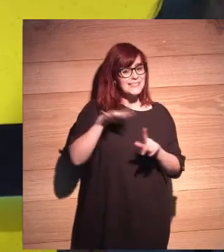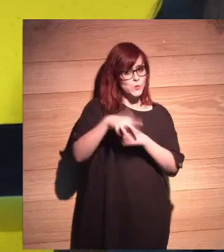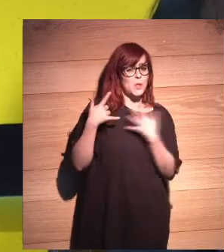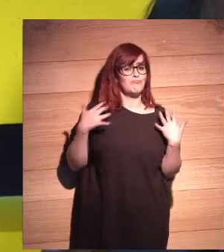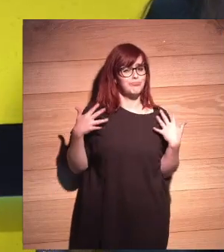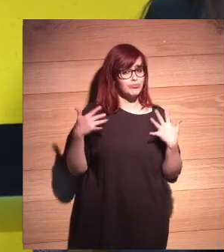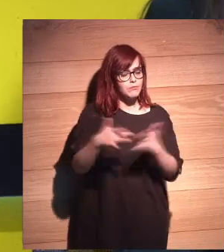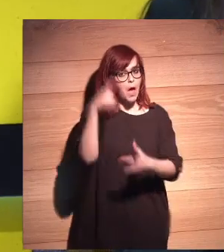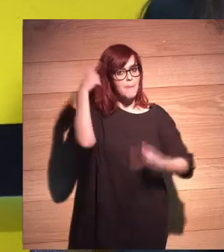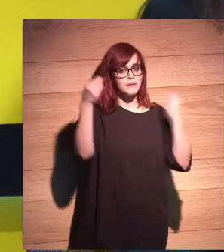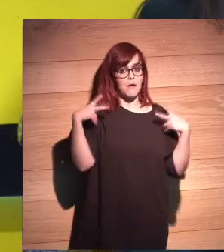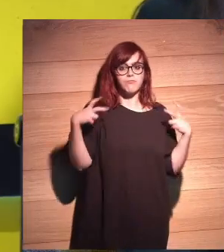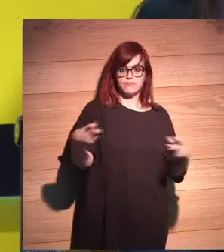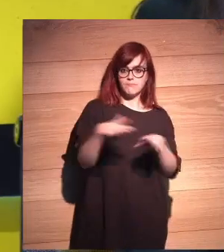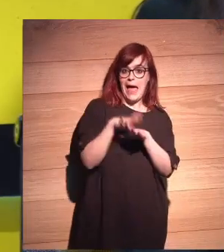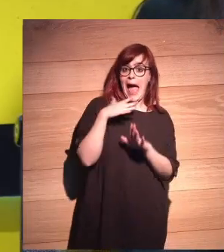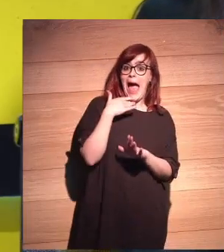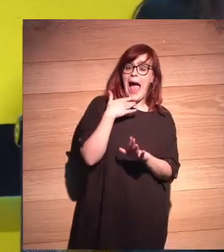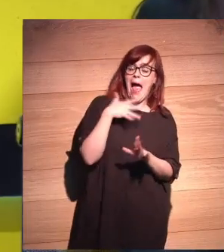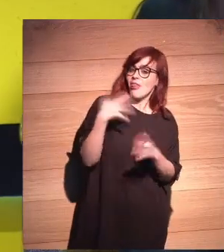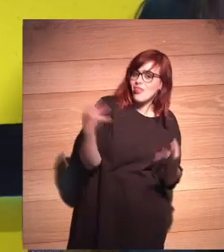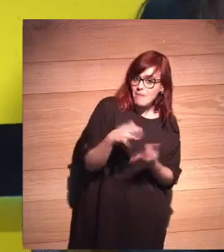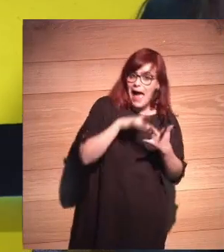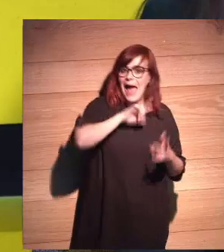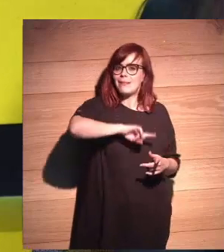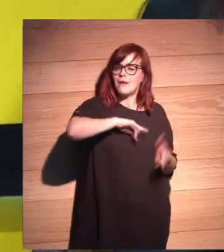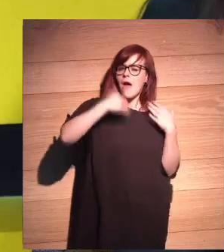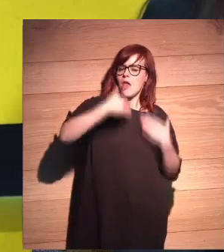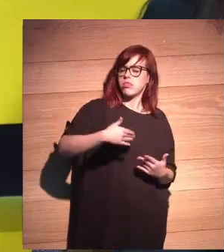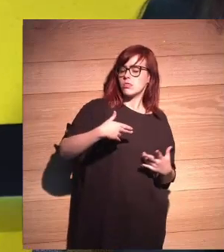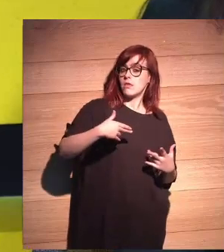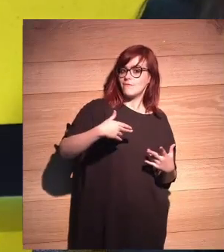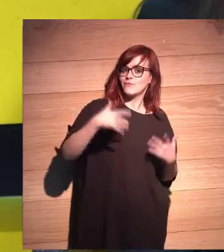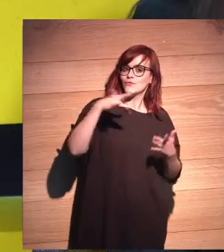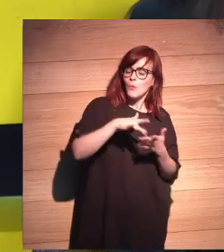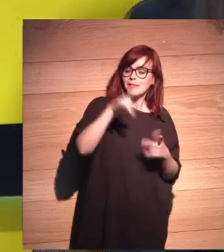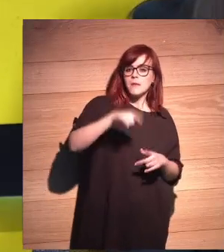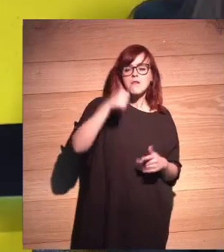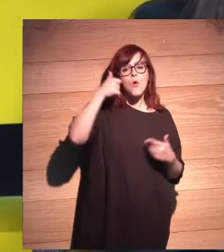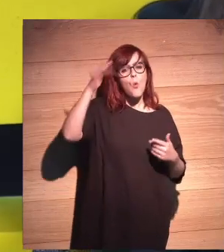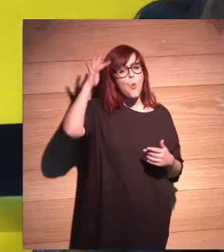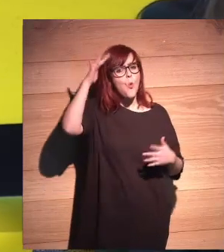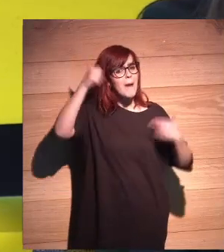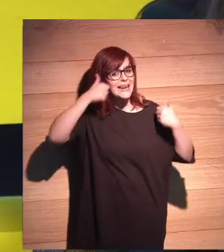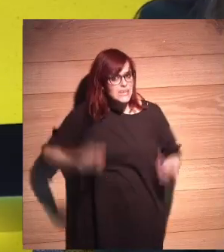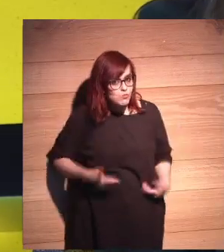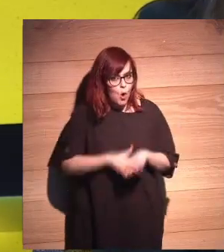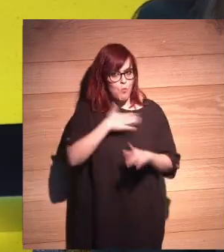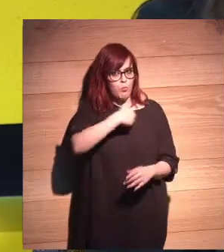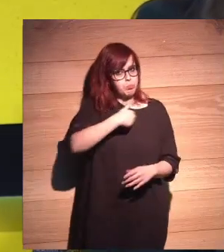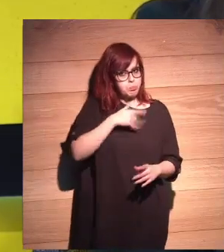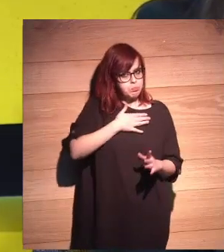lo tenemos que pensar, lo tenemos que anticipar desde la ética, ¿no? Y seguramente desde un humanismo, esta es mi posición, ¿no?,